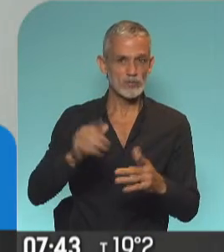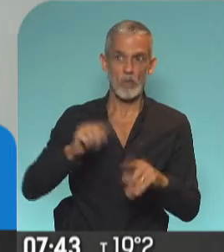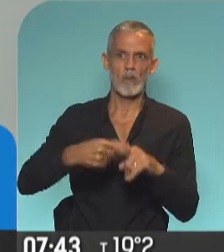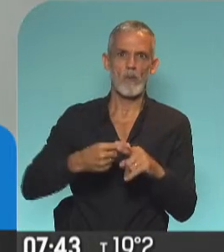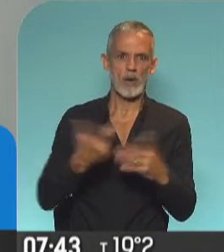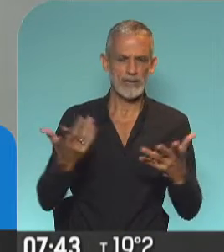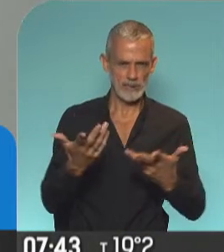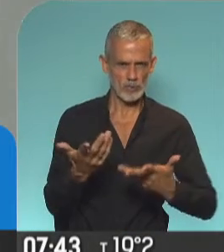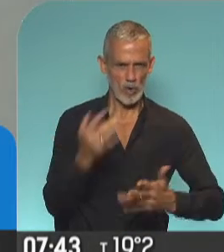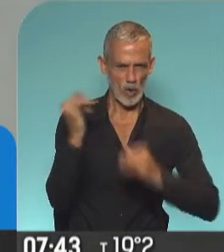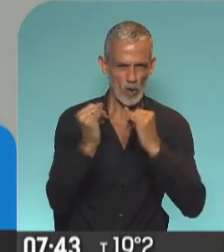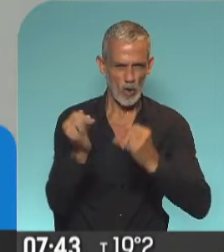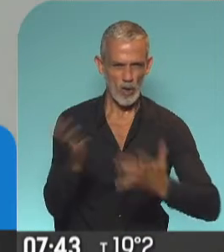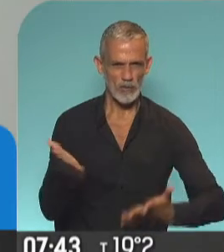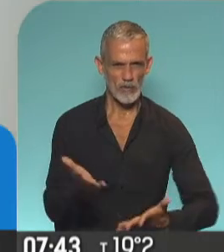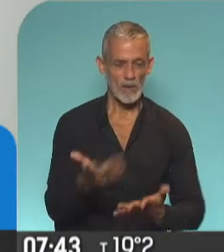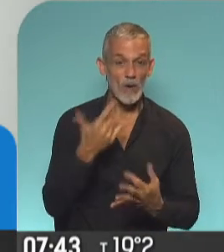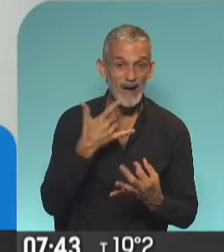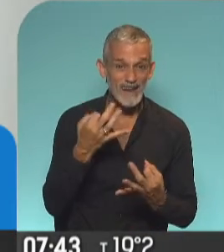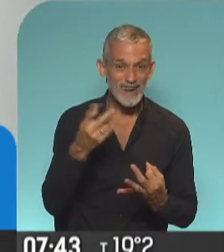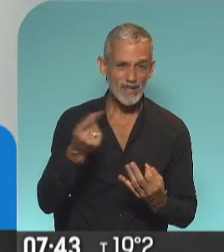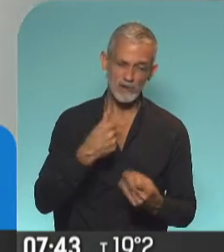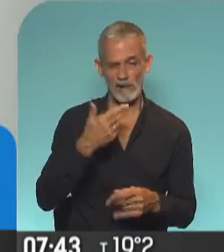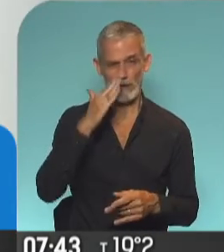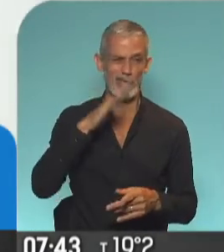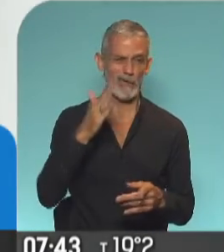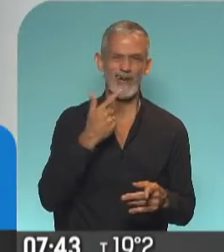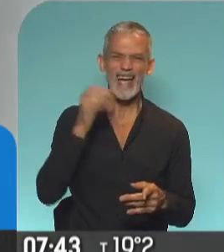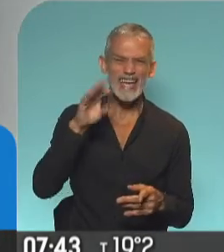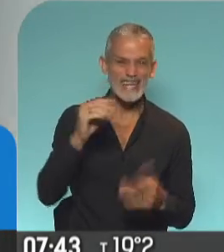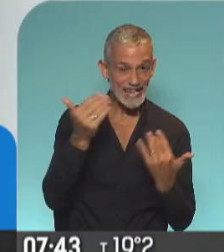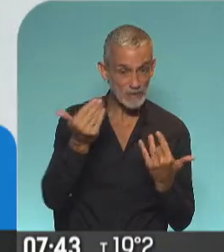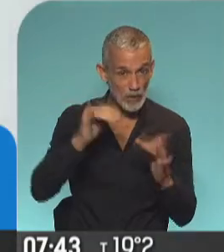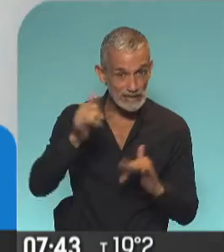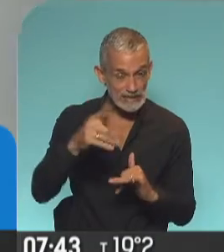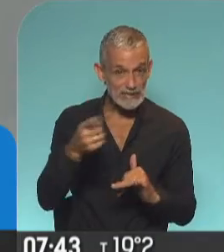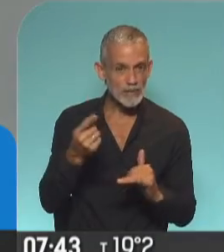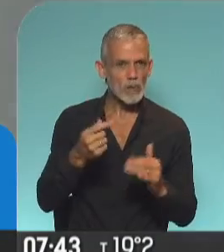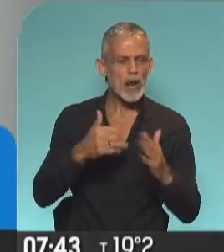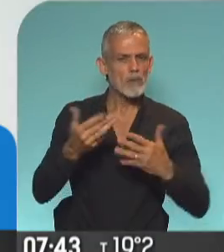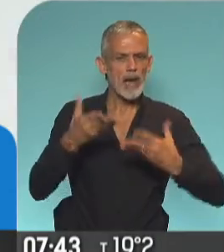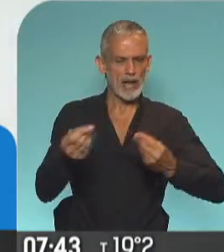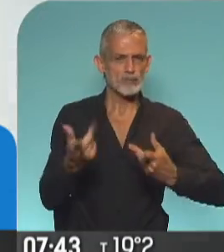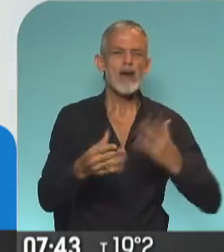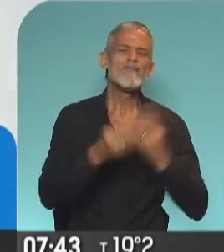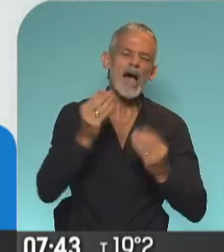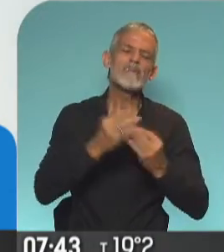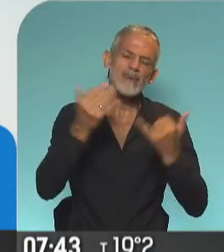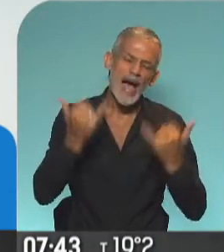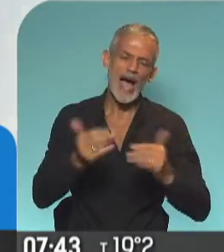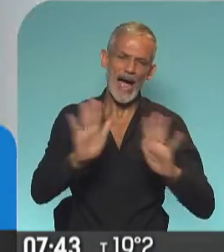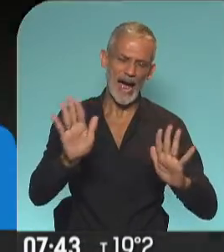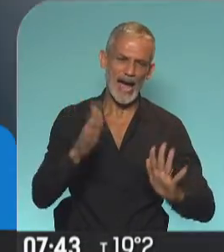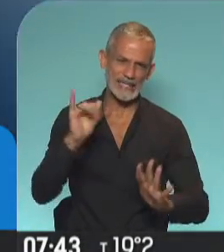políticos. La verdad que es banalizar la crítica que se puede hacer de errores que llevan